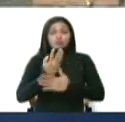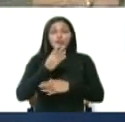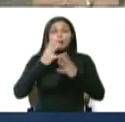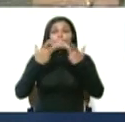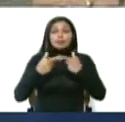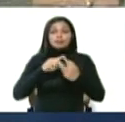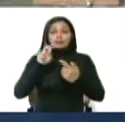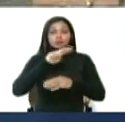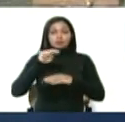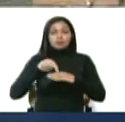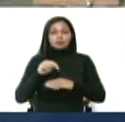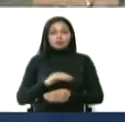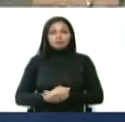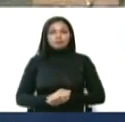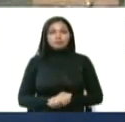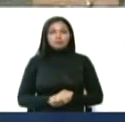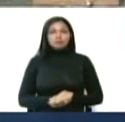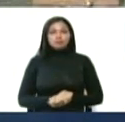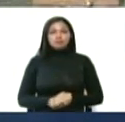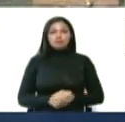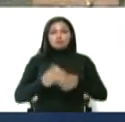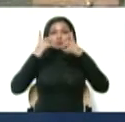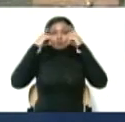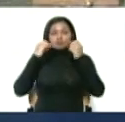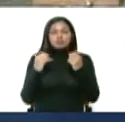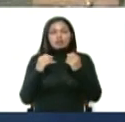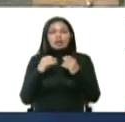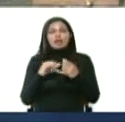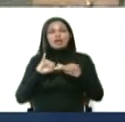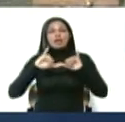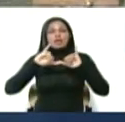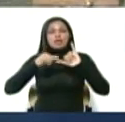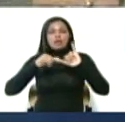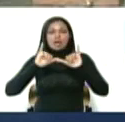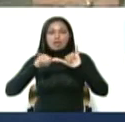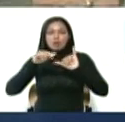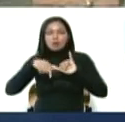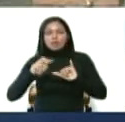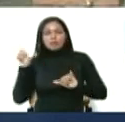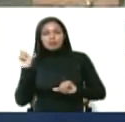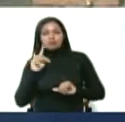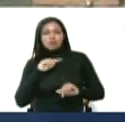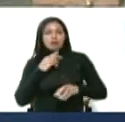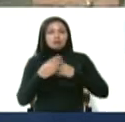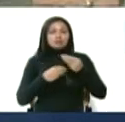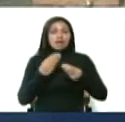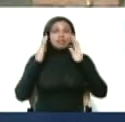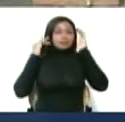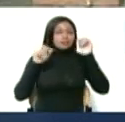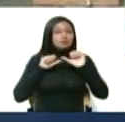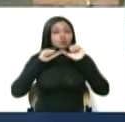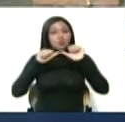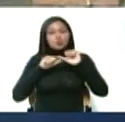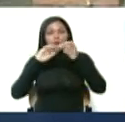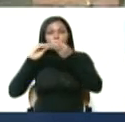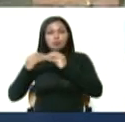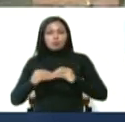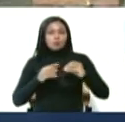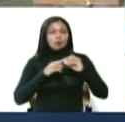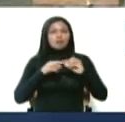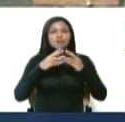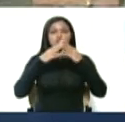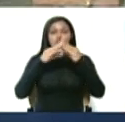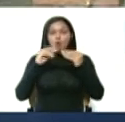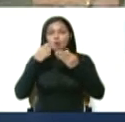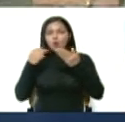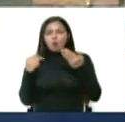empresa nacional con profesionales, ingenieros de Venezuela, y están atendiendo y manteniendo y reparando ahora